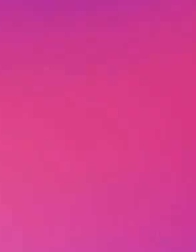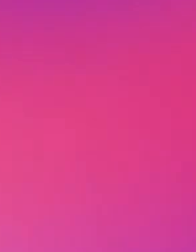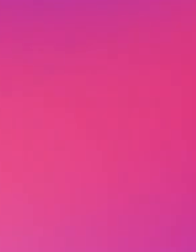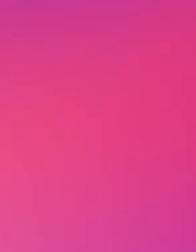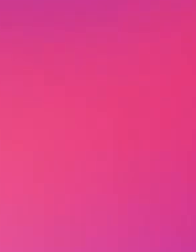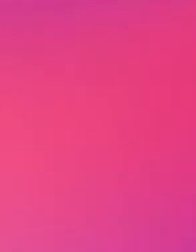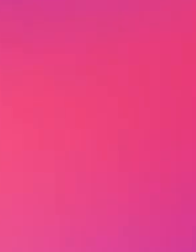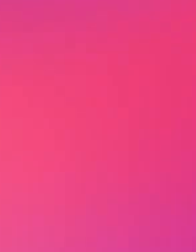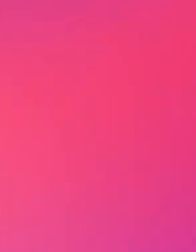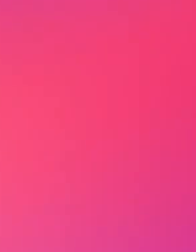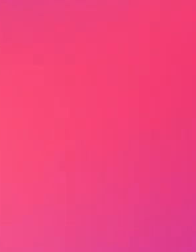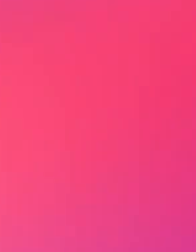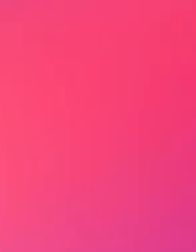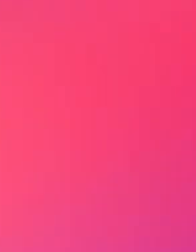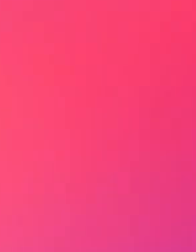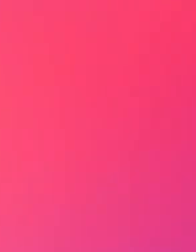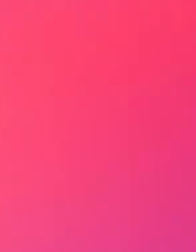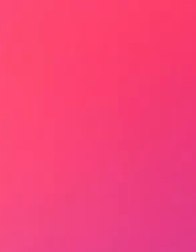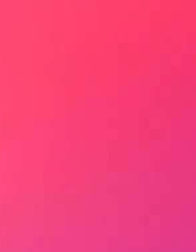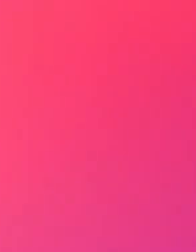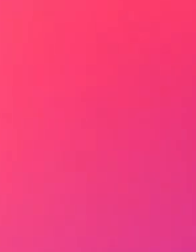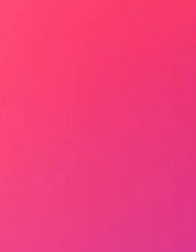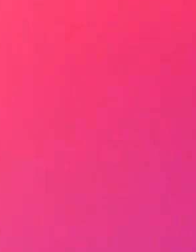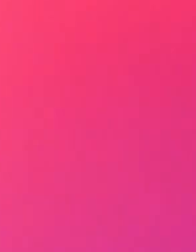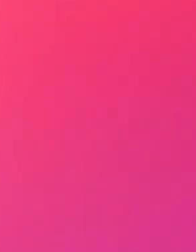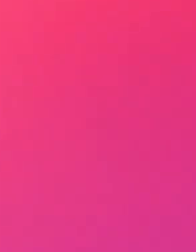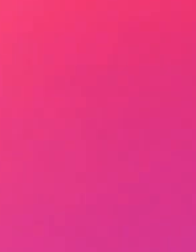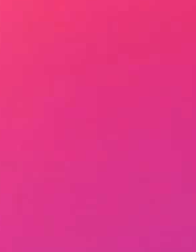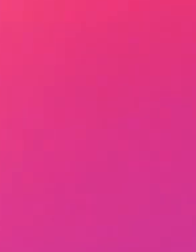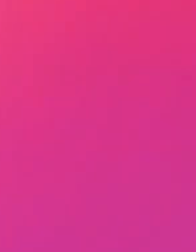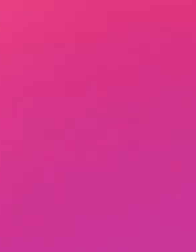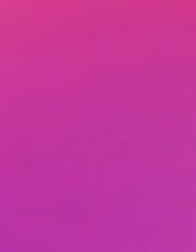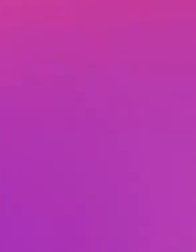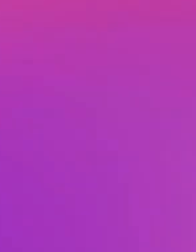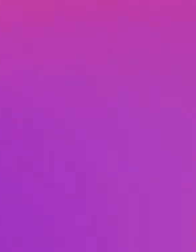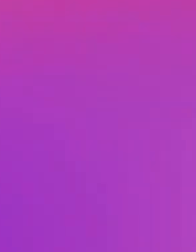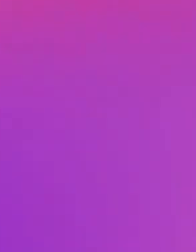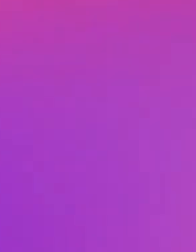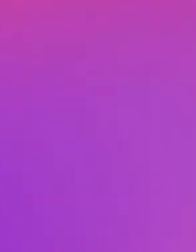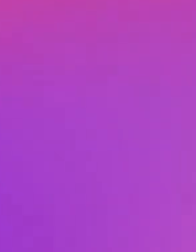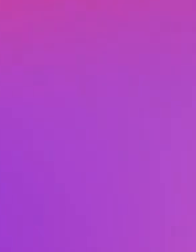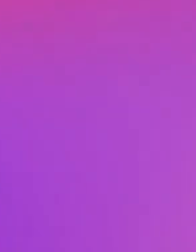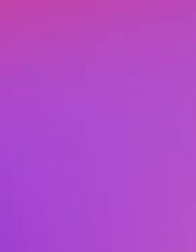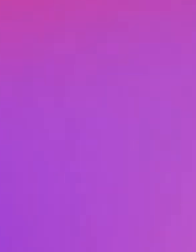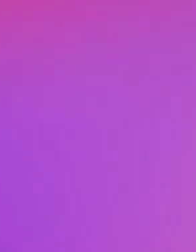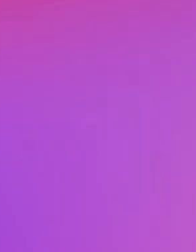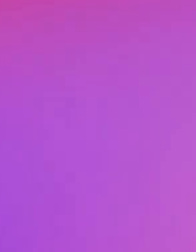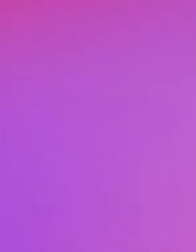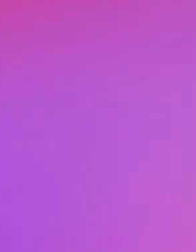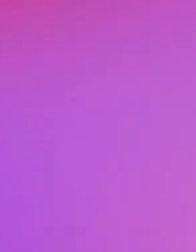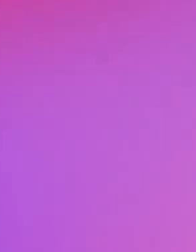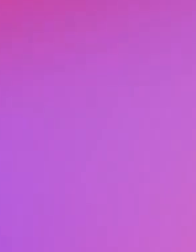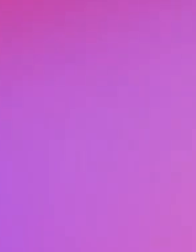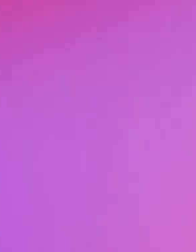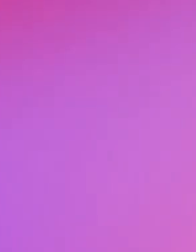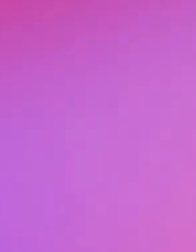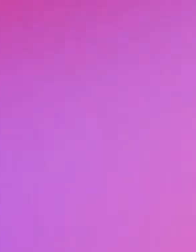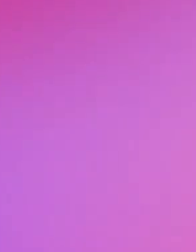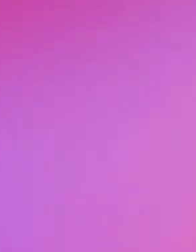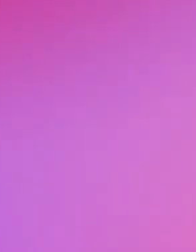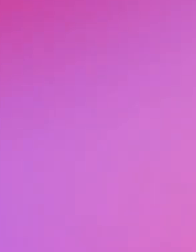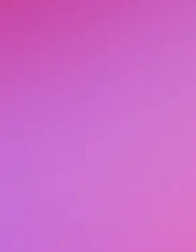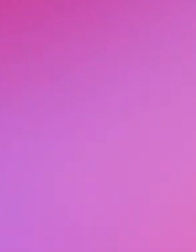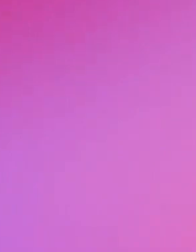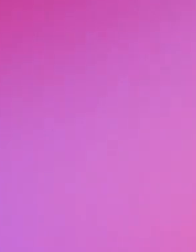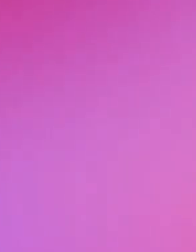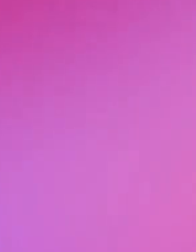es el 55 36 01 71 23. Si requieres consultar los